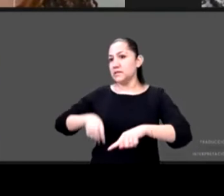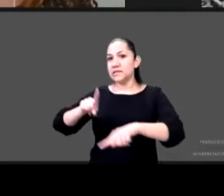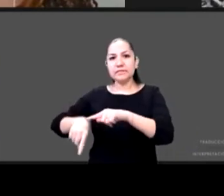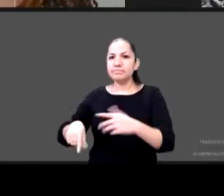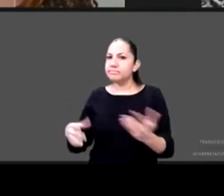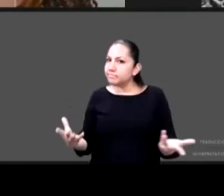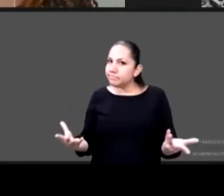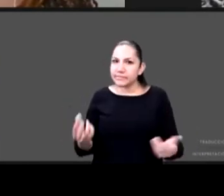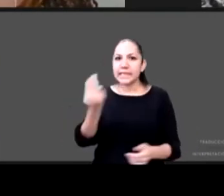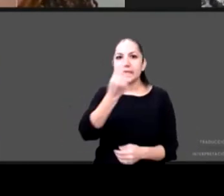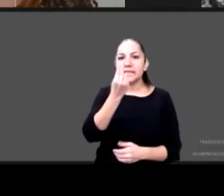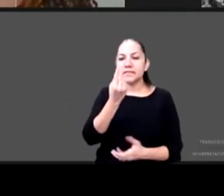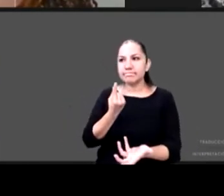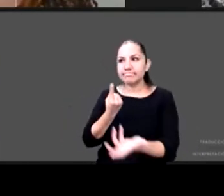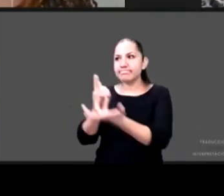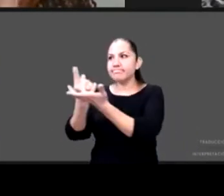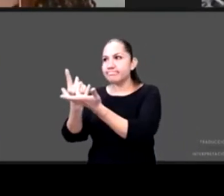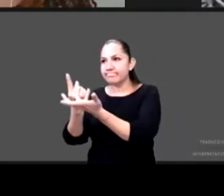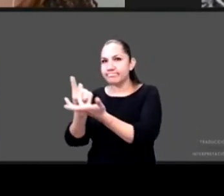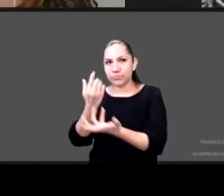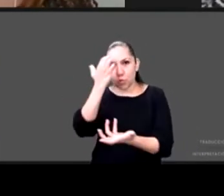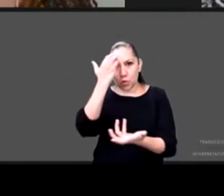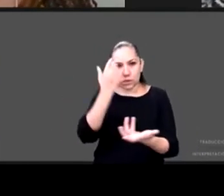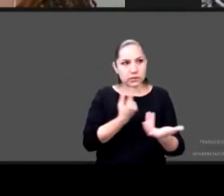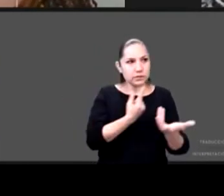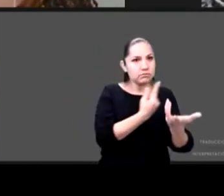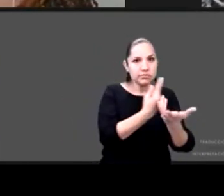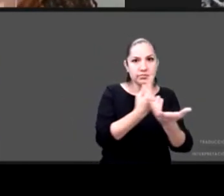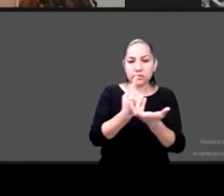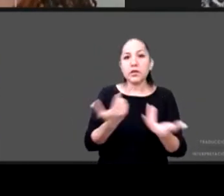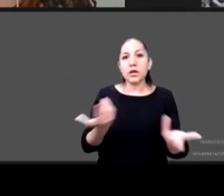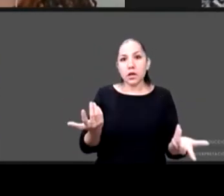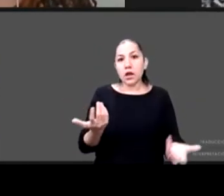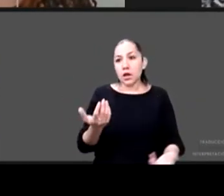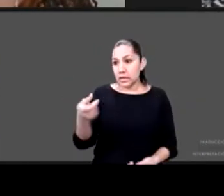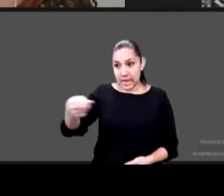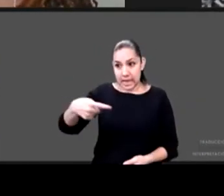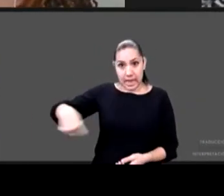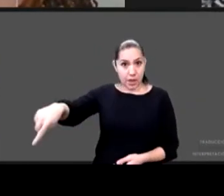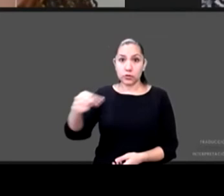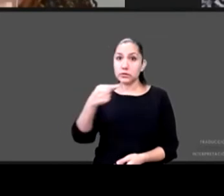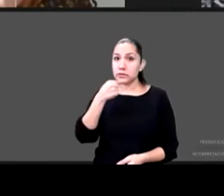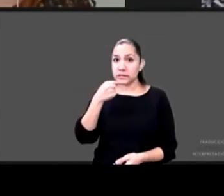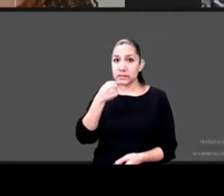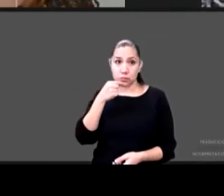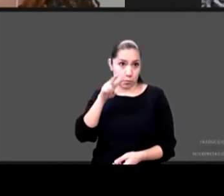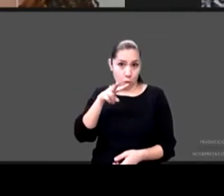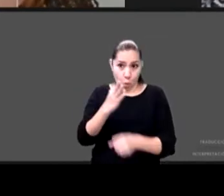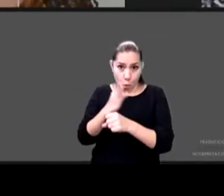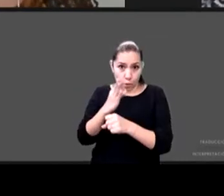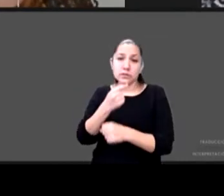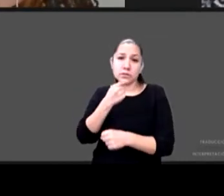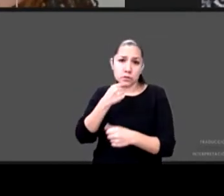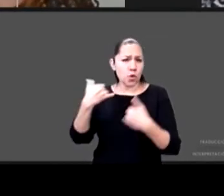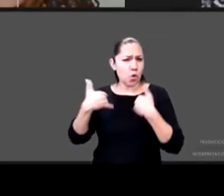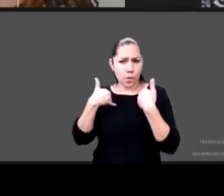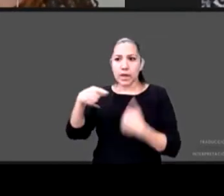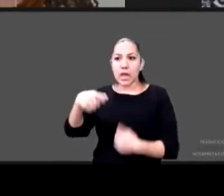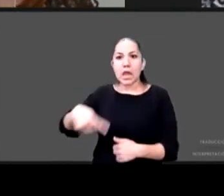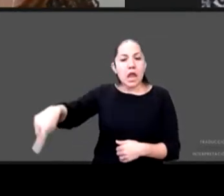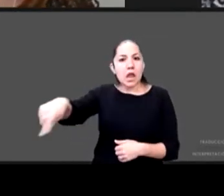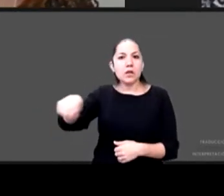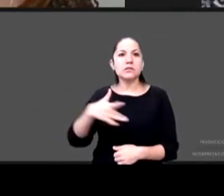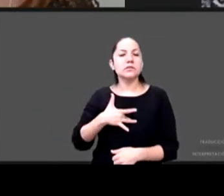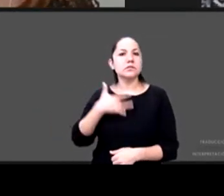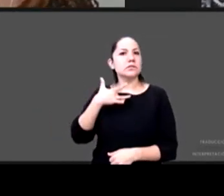un adolescente que extraña como todo niño y adolescente su escuela por el espacio social que representa.